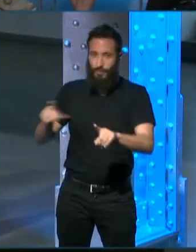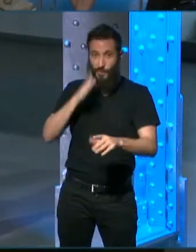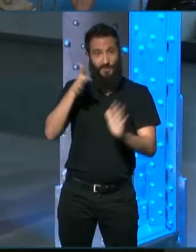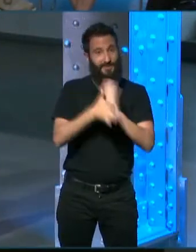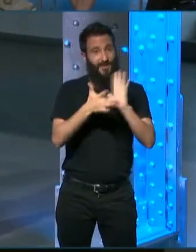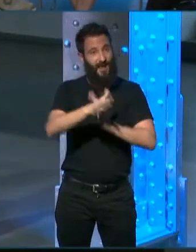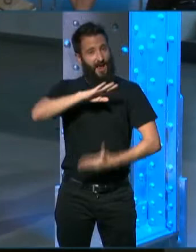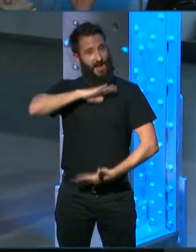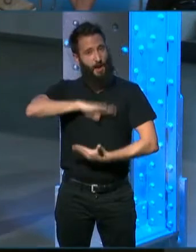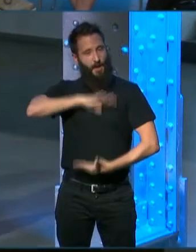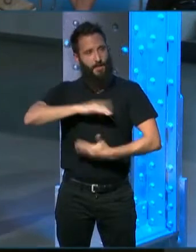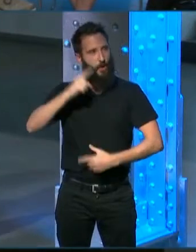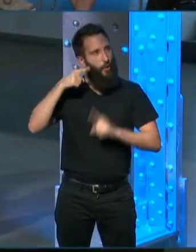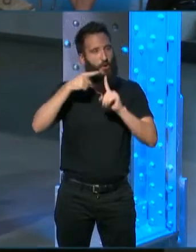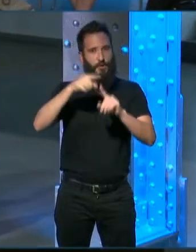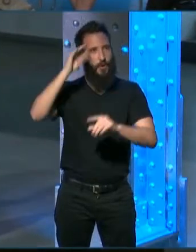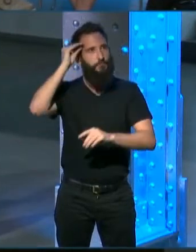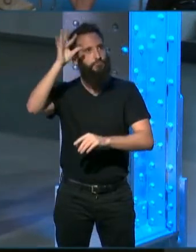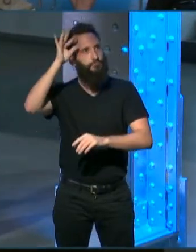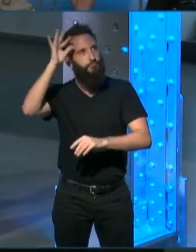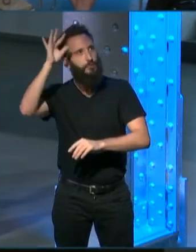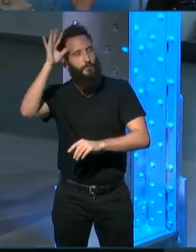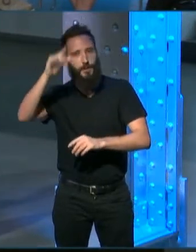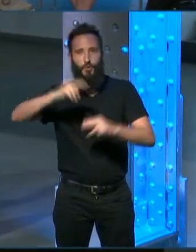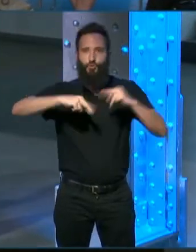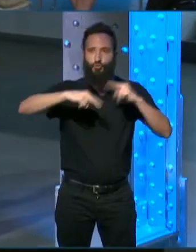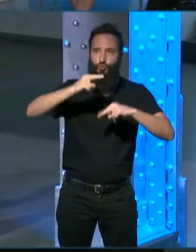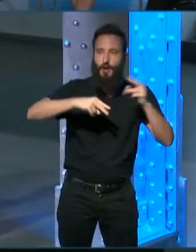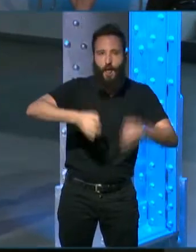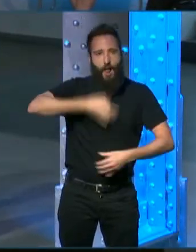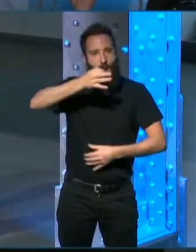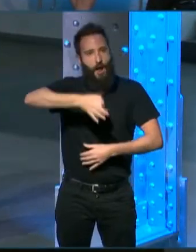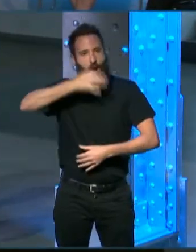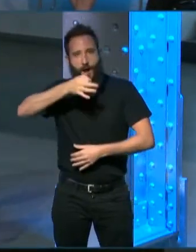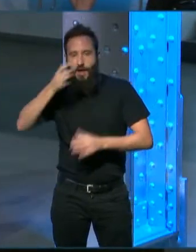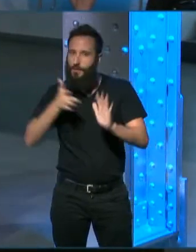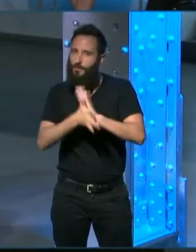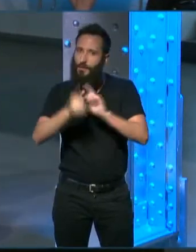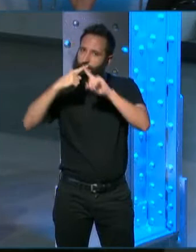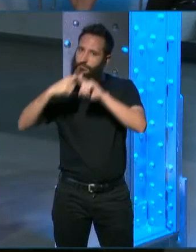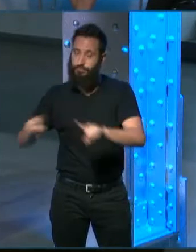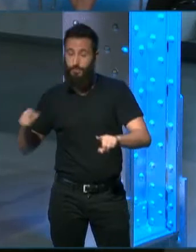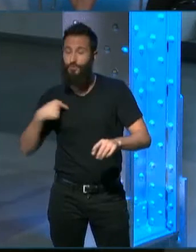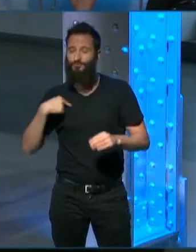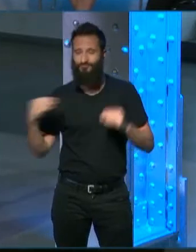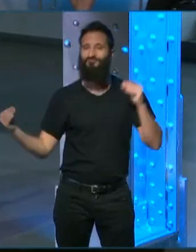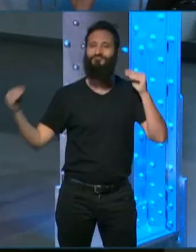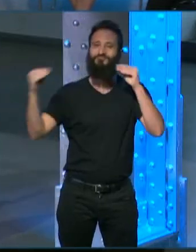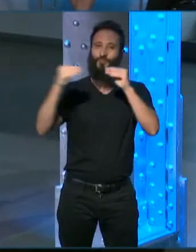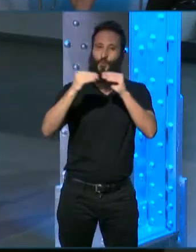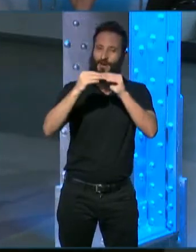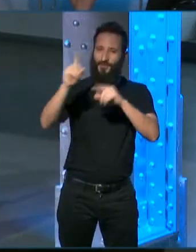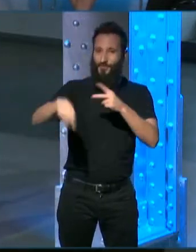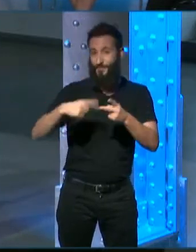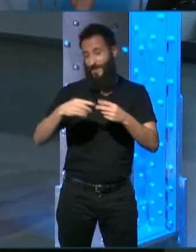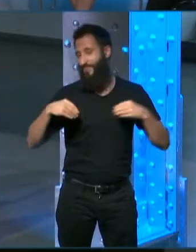para evocar, para pensar, para construir, para relatar, ¿no? Entonces, bueno, sí, comparto y disfruto